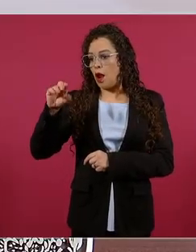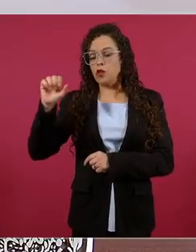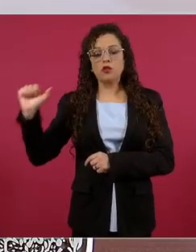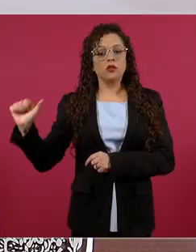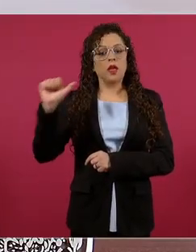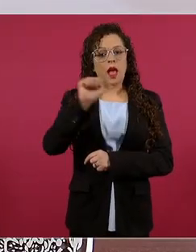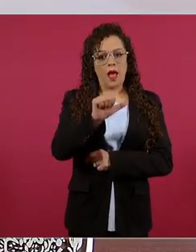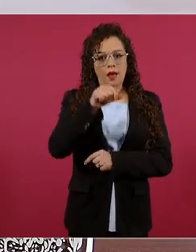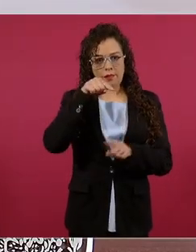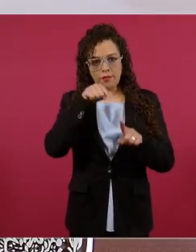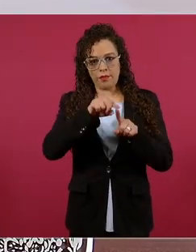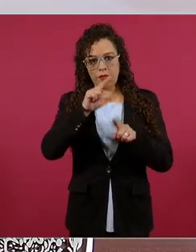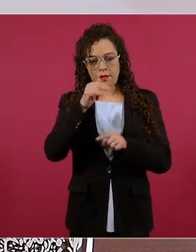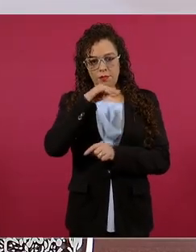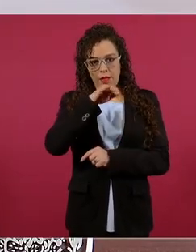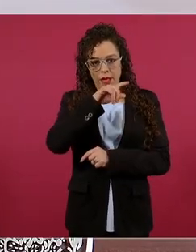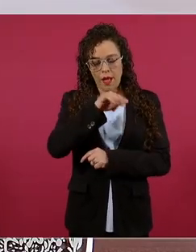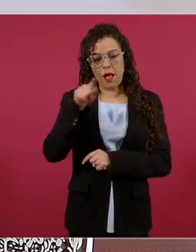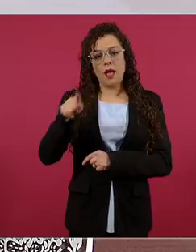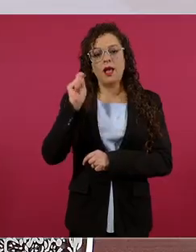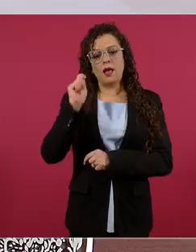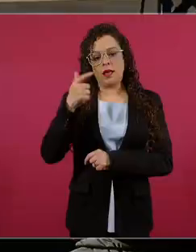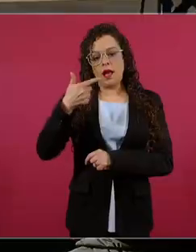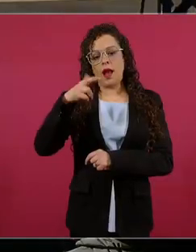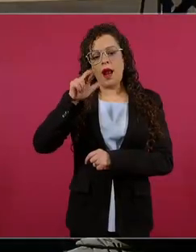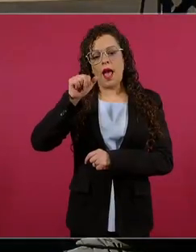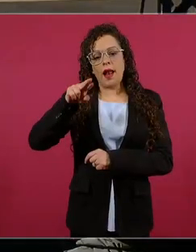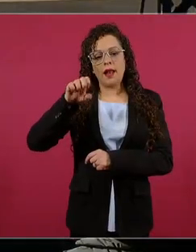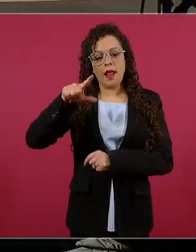granel de granos agrícolas que permite ya